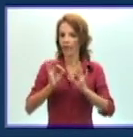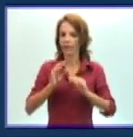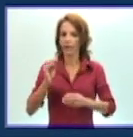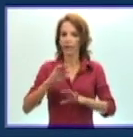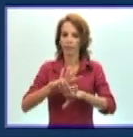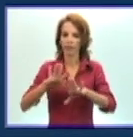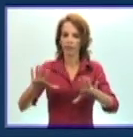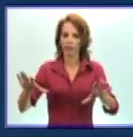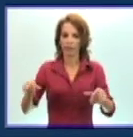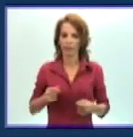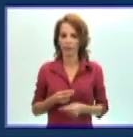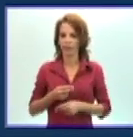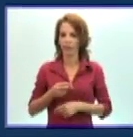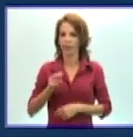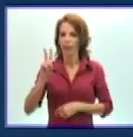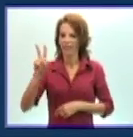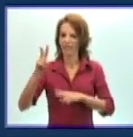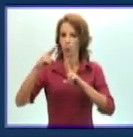segunda tarea,